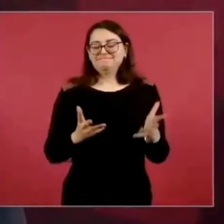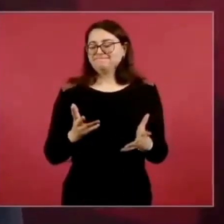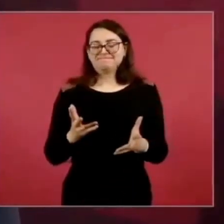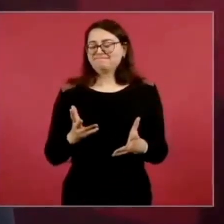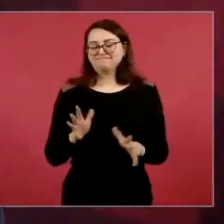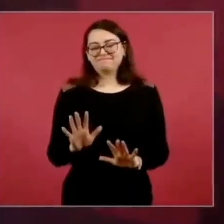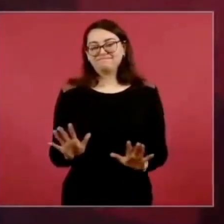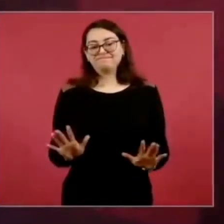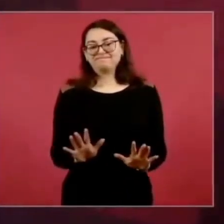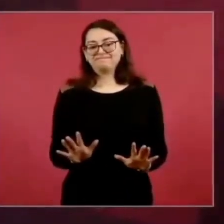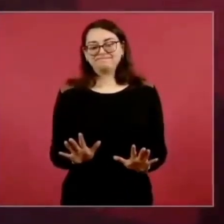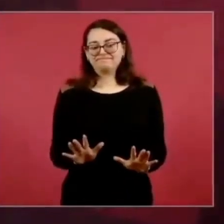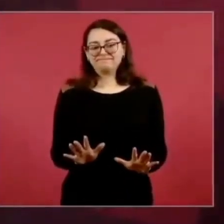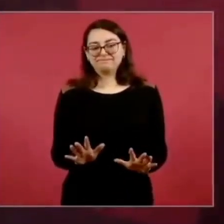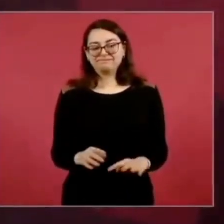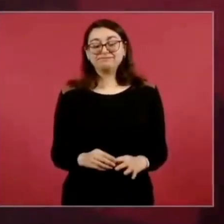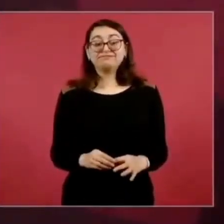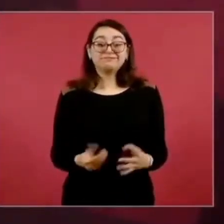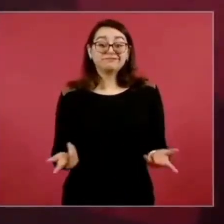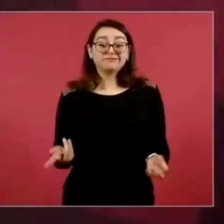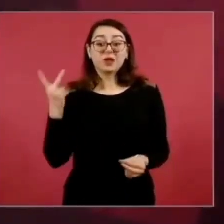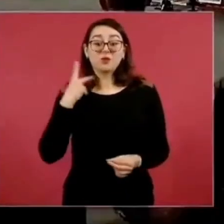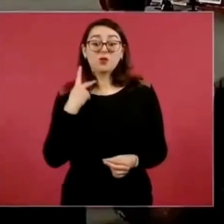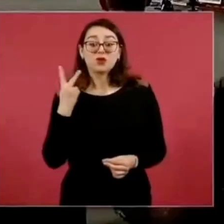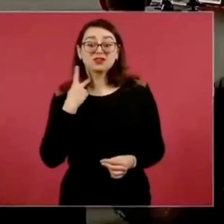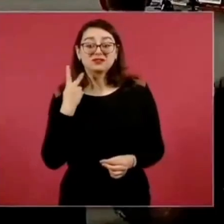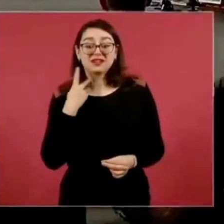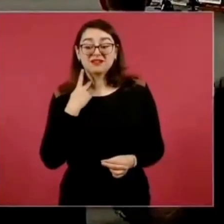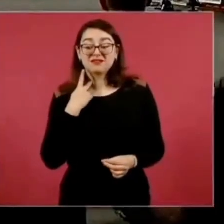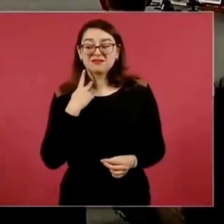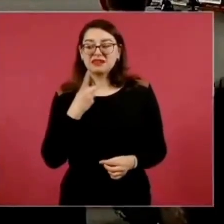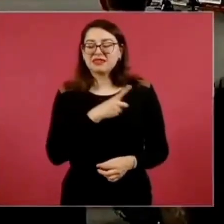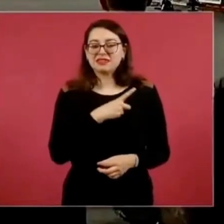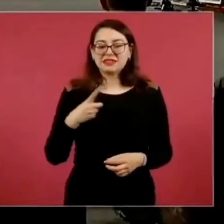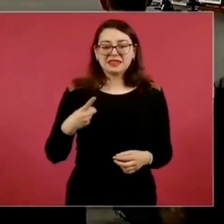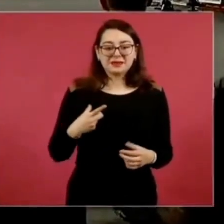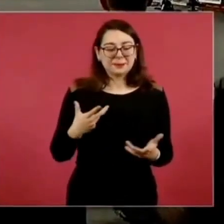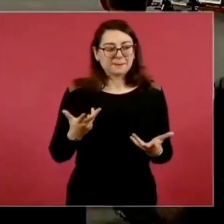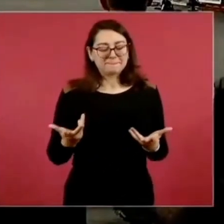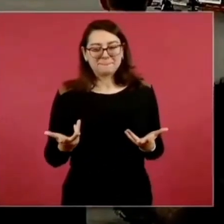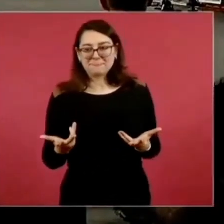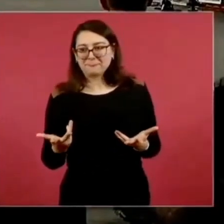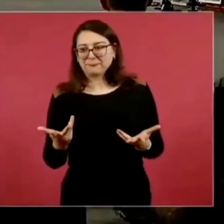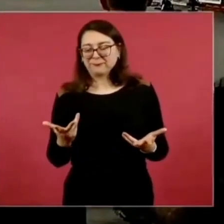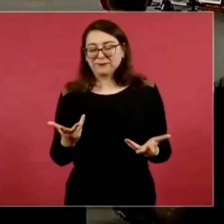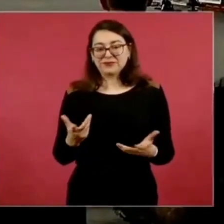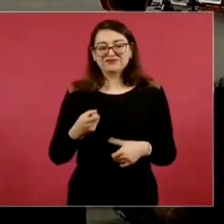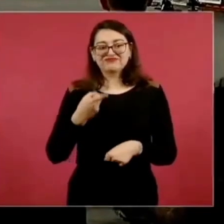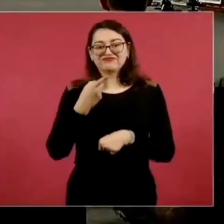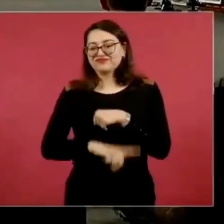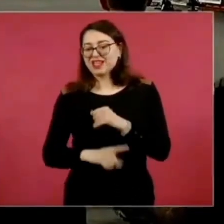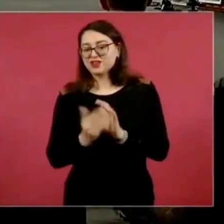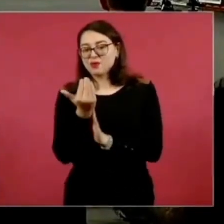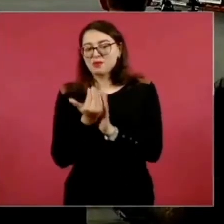Y la política también es optar siempre entre inconvenientes,